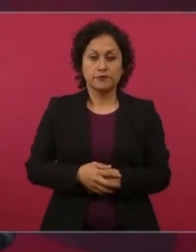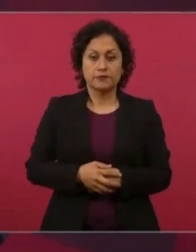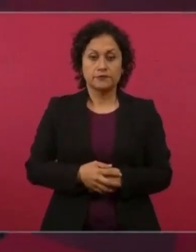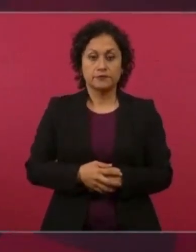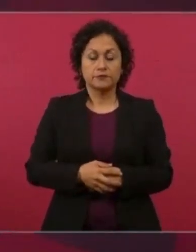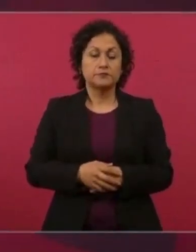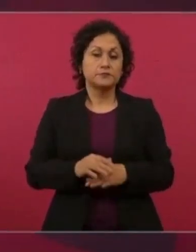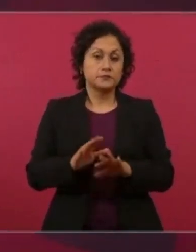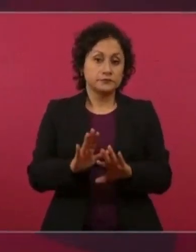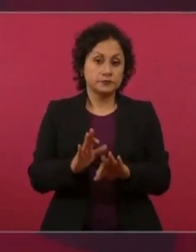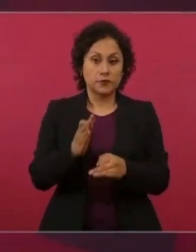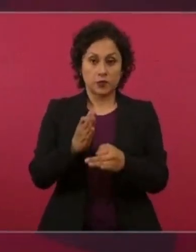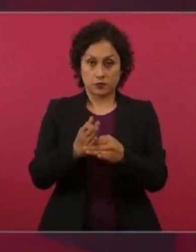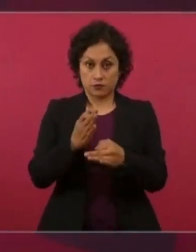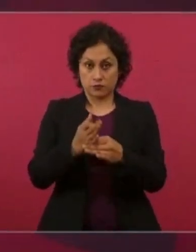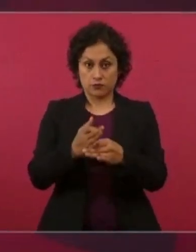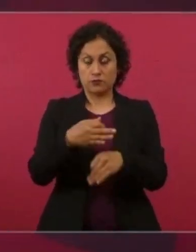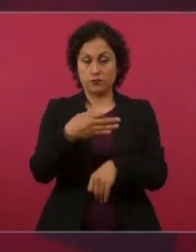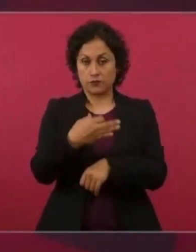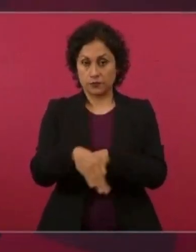ya he